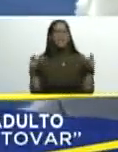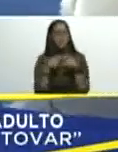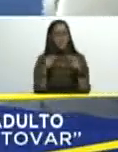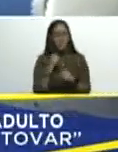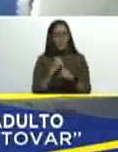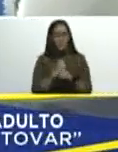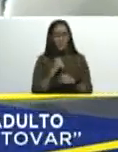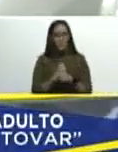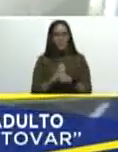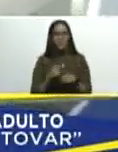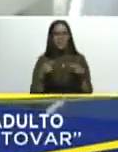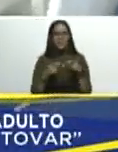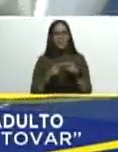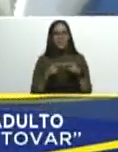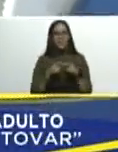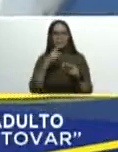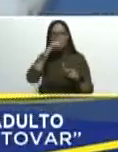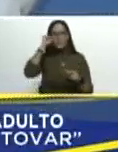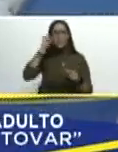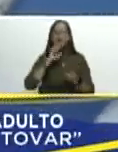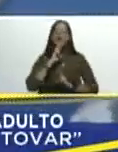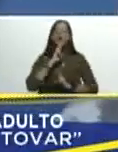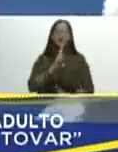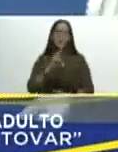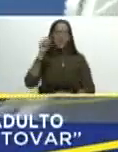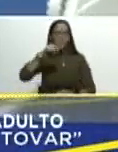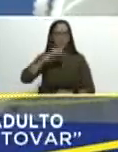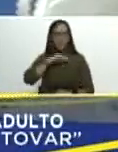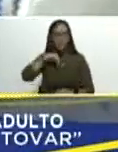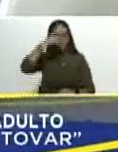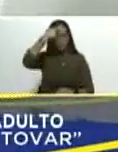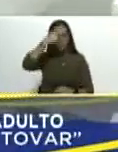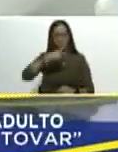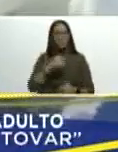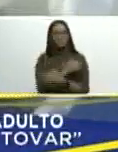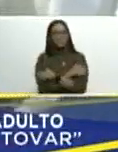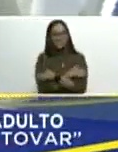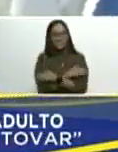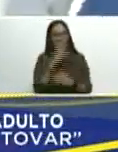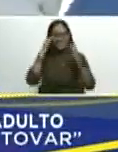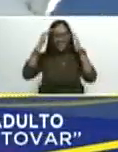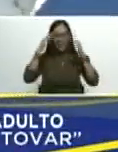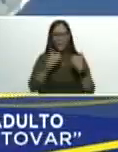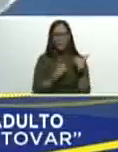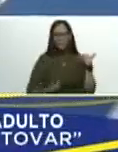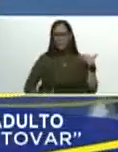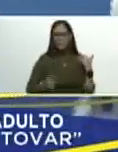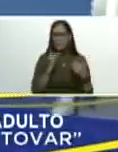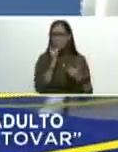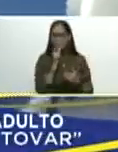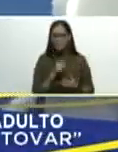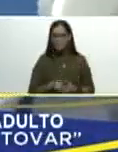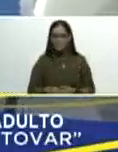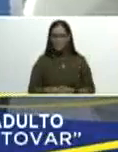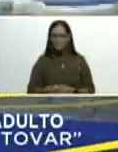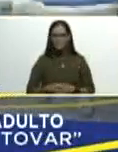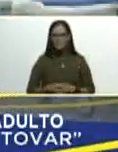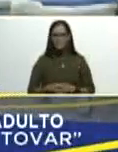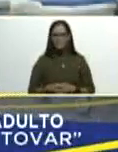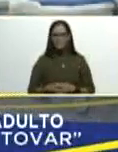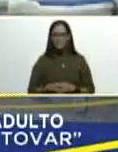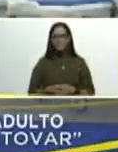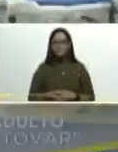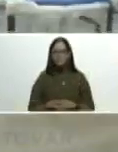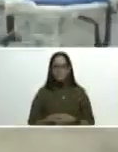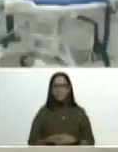el equipo de Nicolás Maduro, dándole respuesta a las necesidades de nuestro pueblo. Un gran abrazo y saludo, presidente, si tiene alguna pregunta.